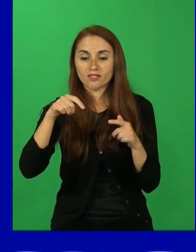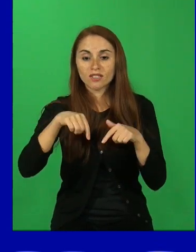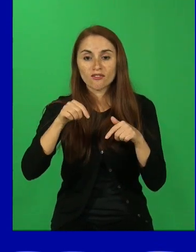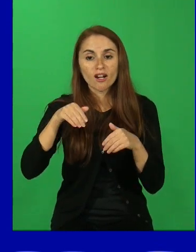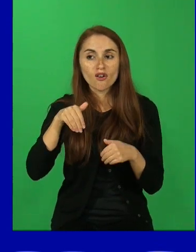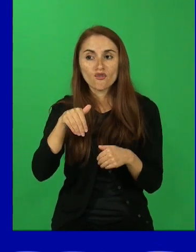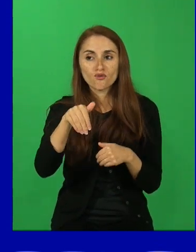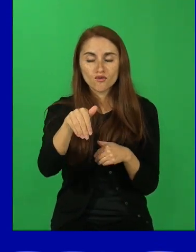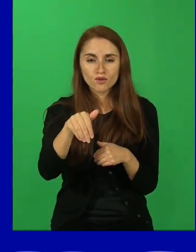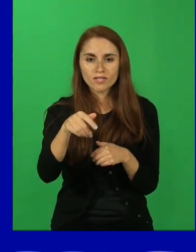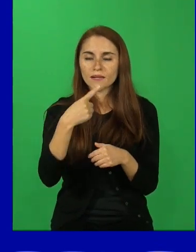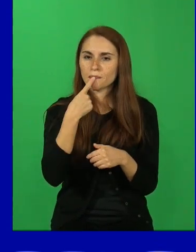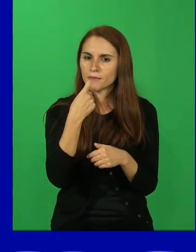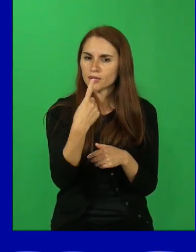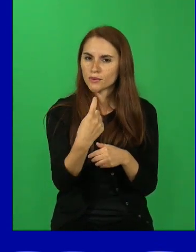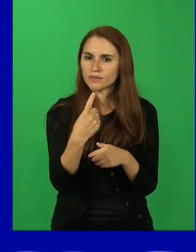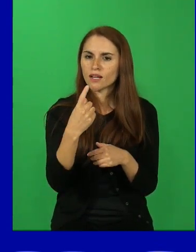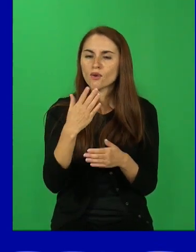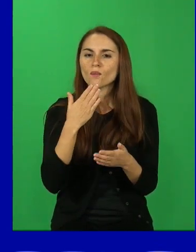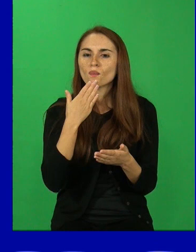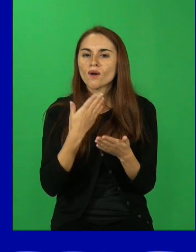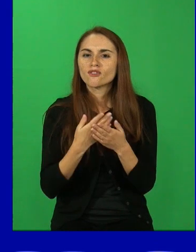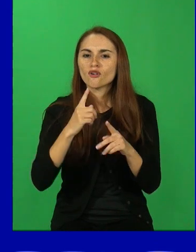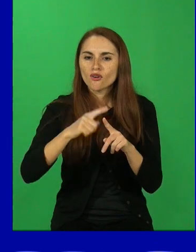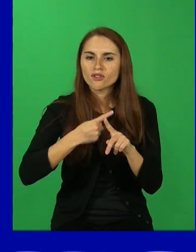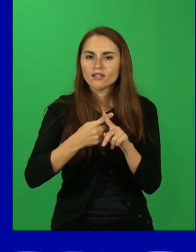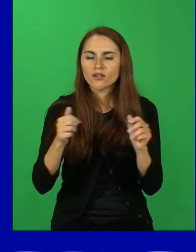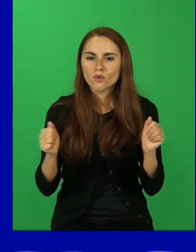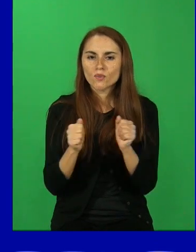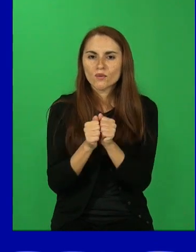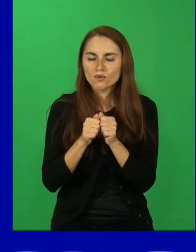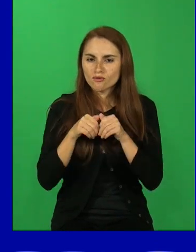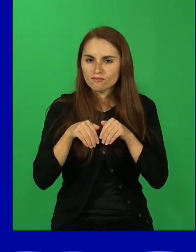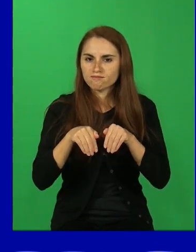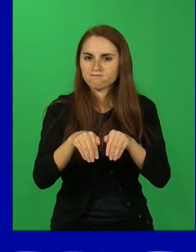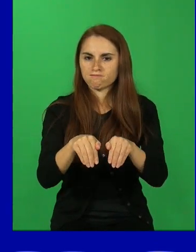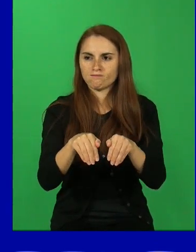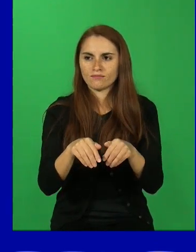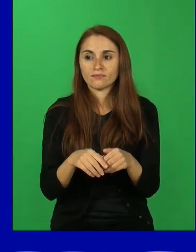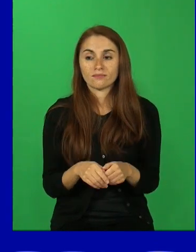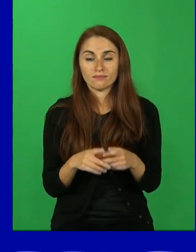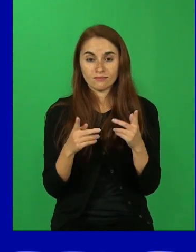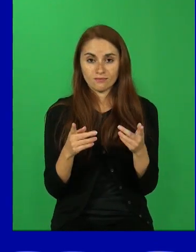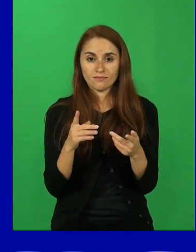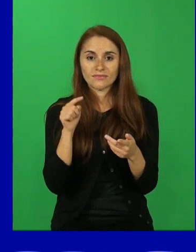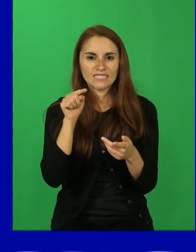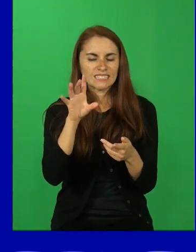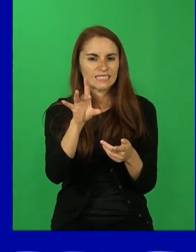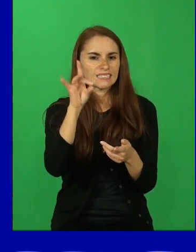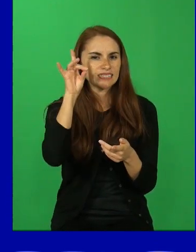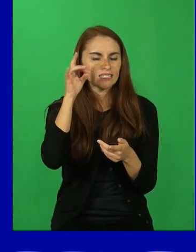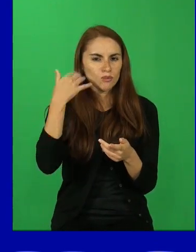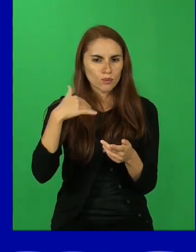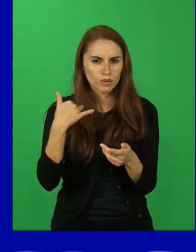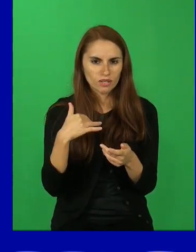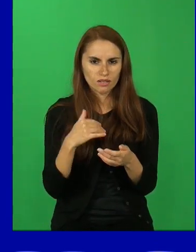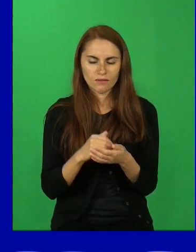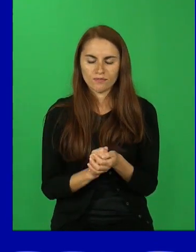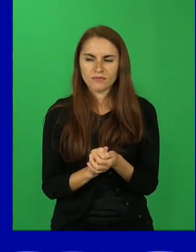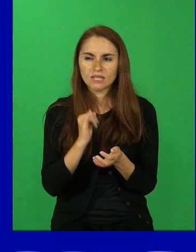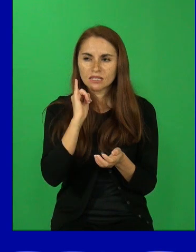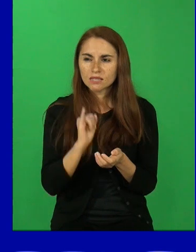los buses y nos preguntan cuándo se vuelven a juntar. Entonces, esa es la clave. Toda pregunta que